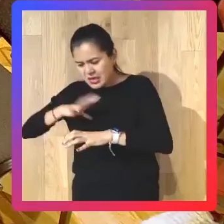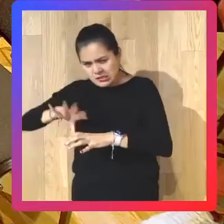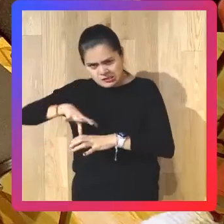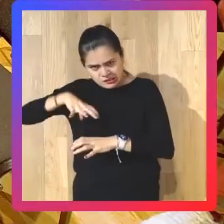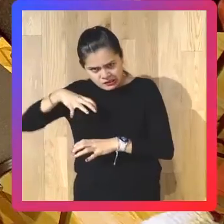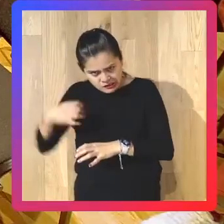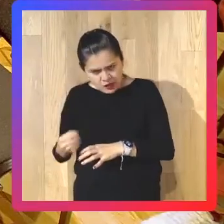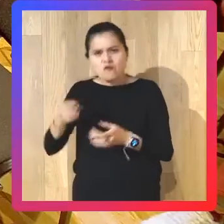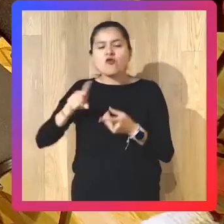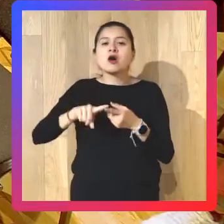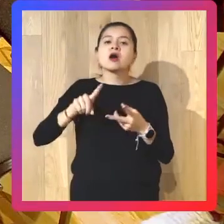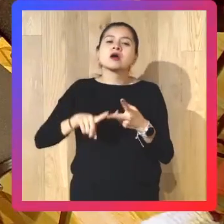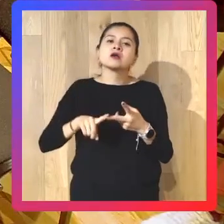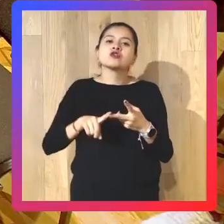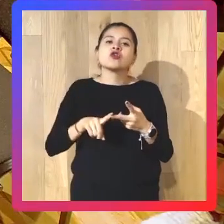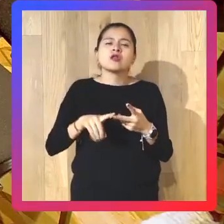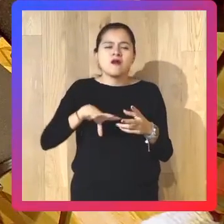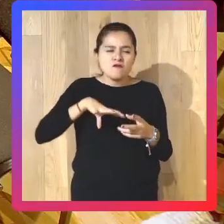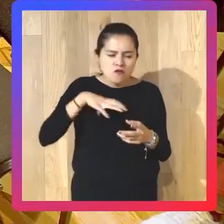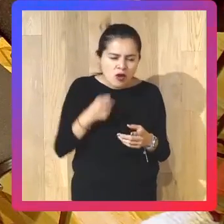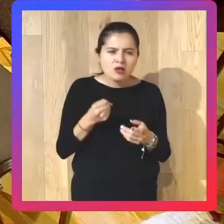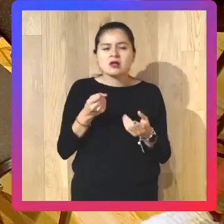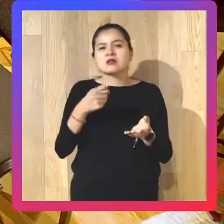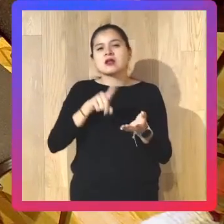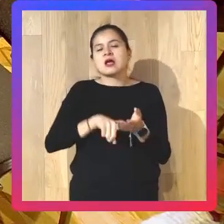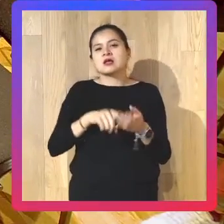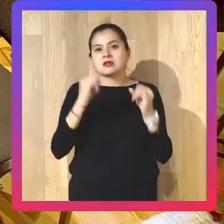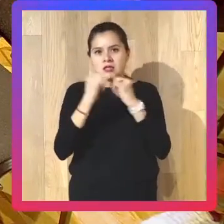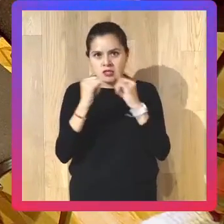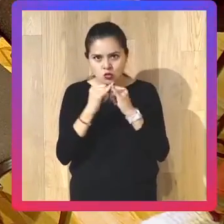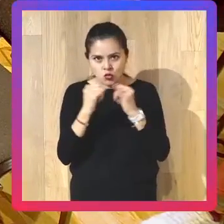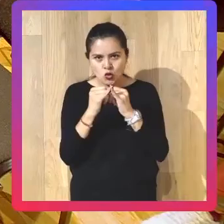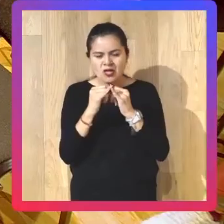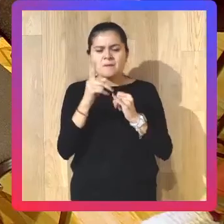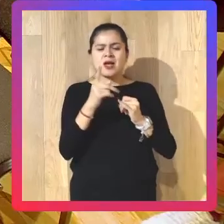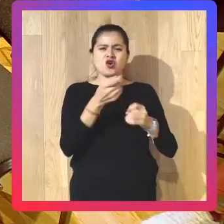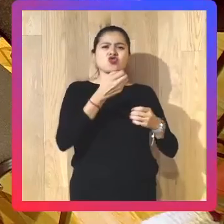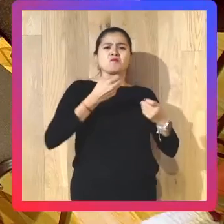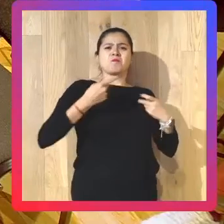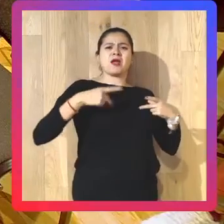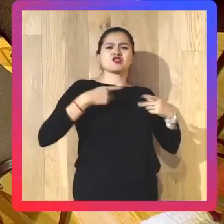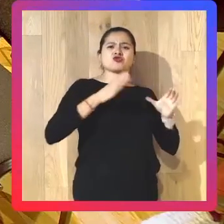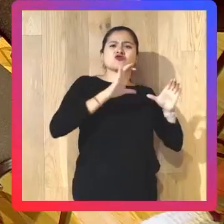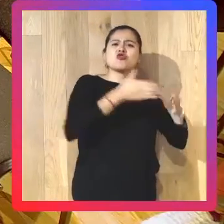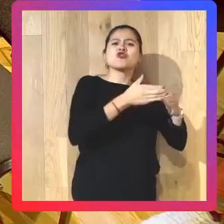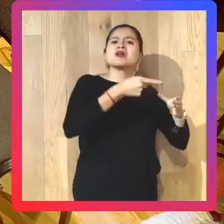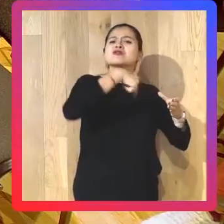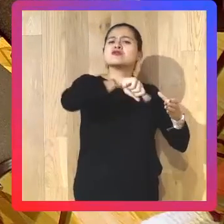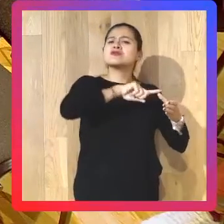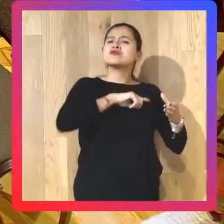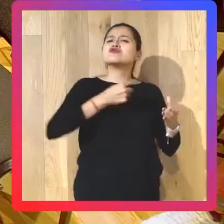esfuerzo también de las instituciones, pero digamos desde la ciudadanía, ¿qué más podemos hacer?